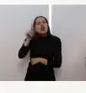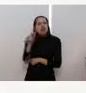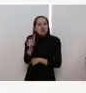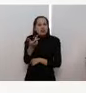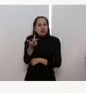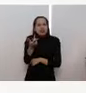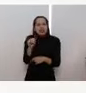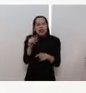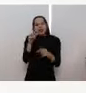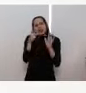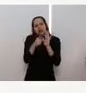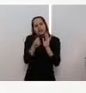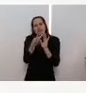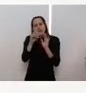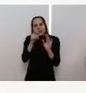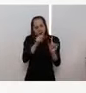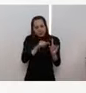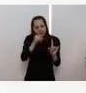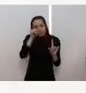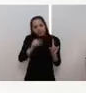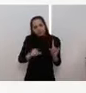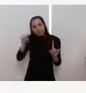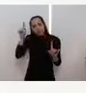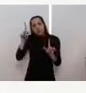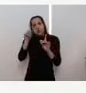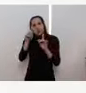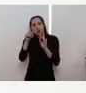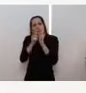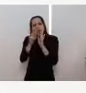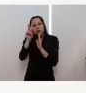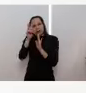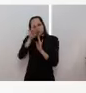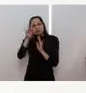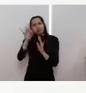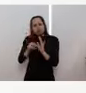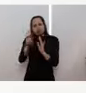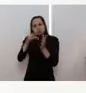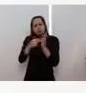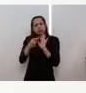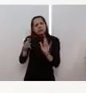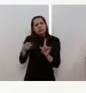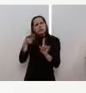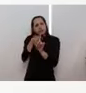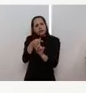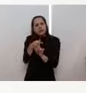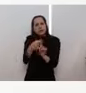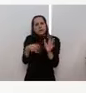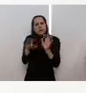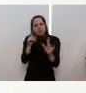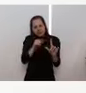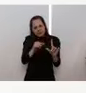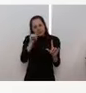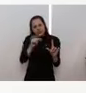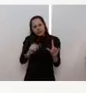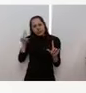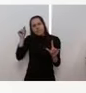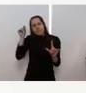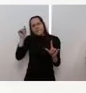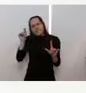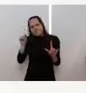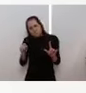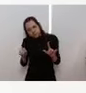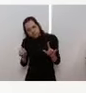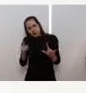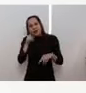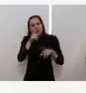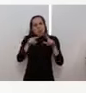2020 cercana al 1 punto por ciento un indicador muy positivo tal vez la glosa más baja de los hospitales de